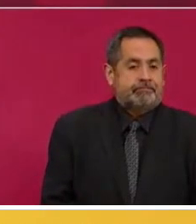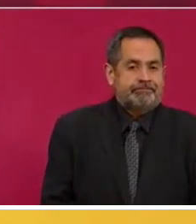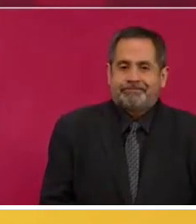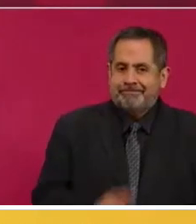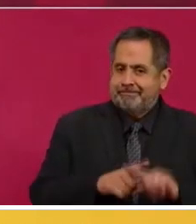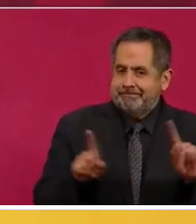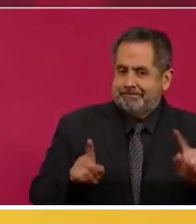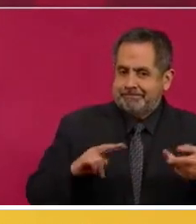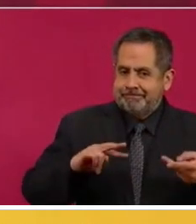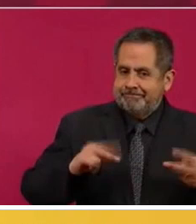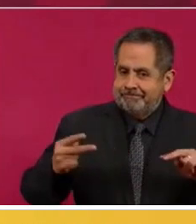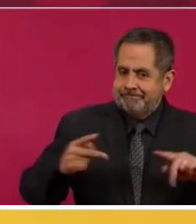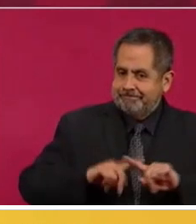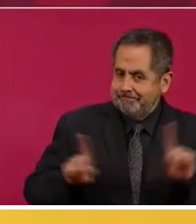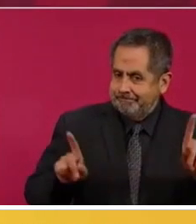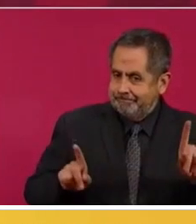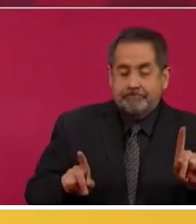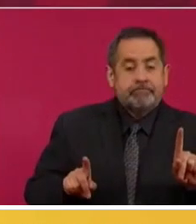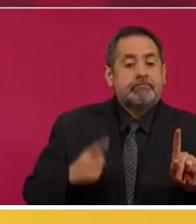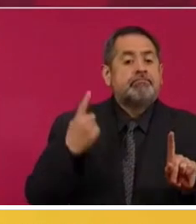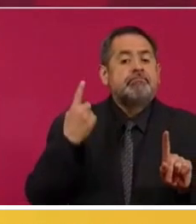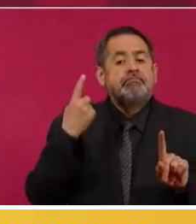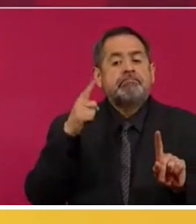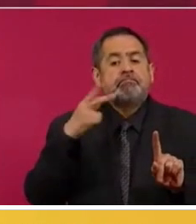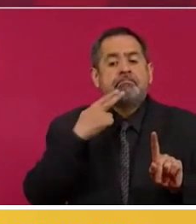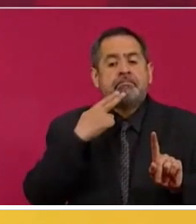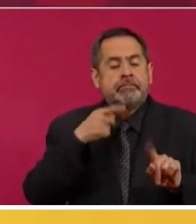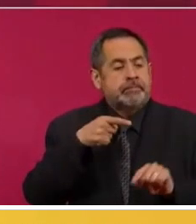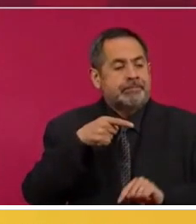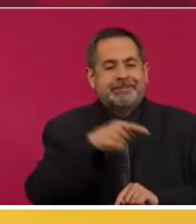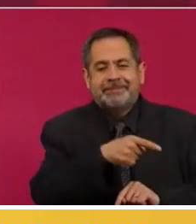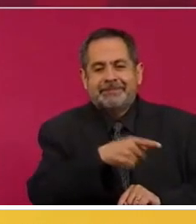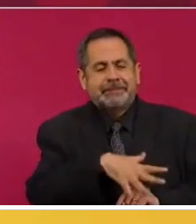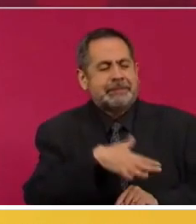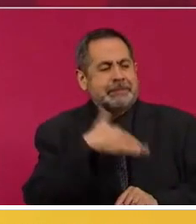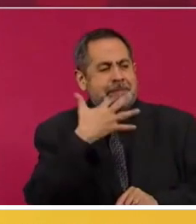Al contrario, es para hacer valer la corrupción.